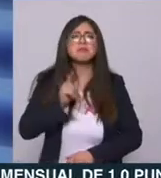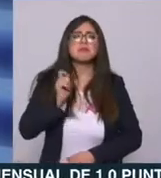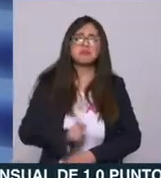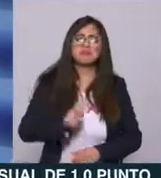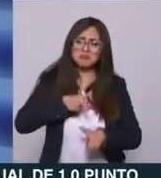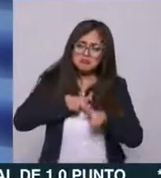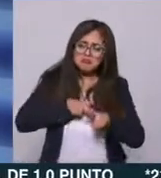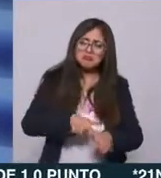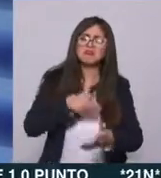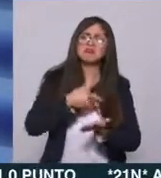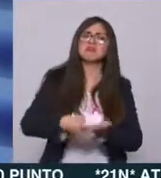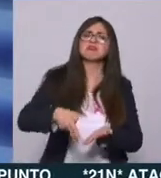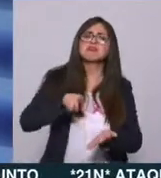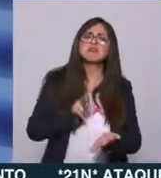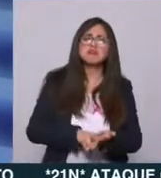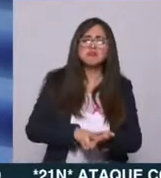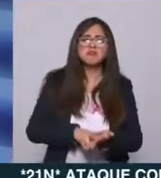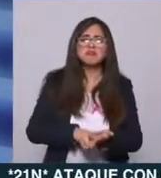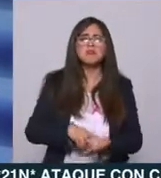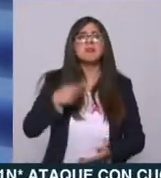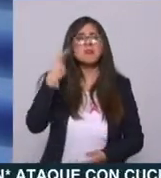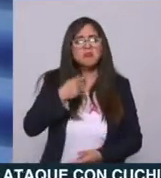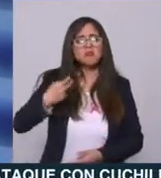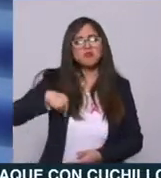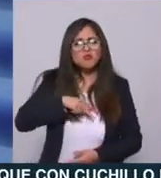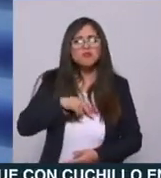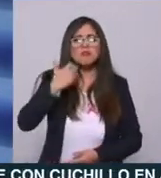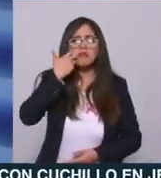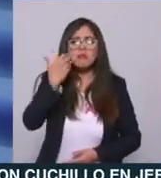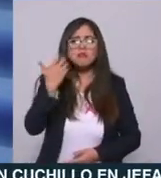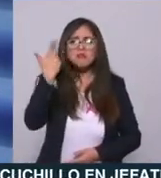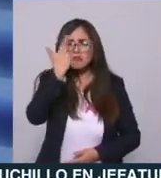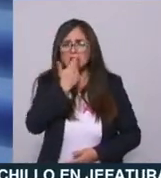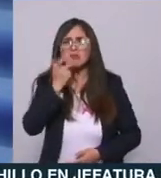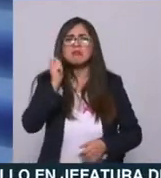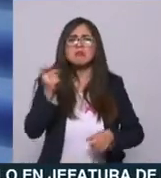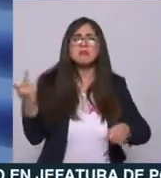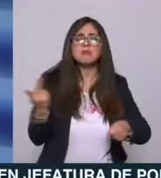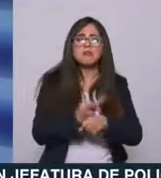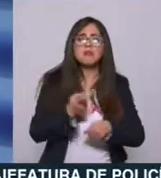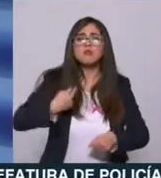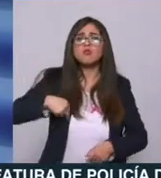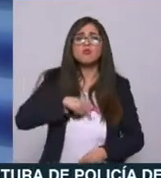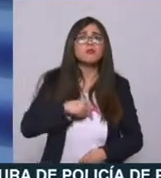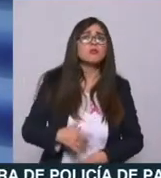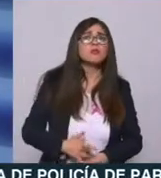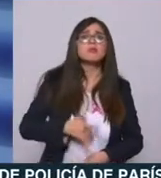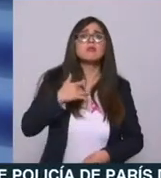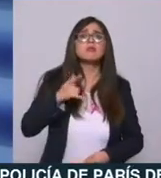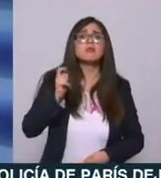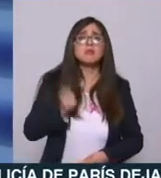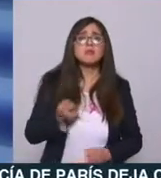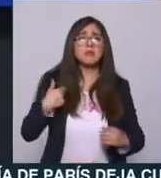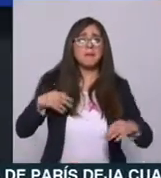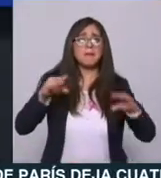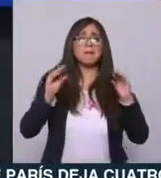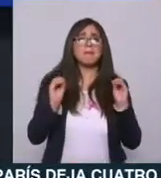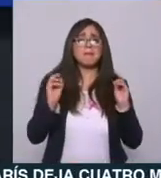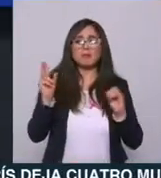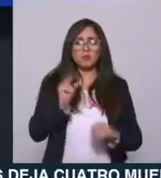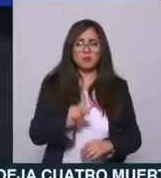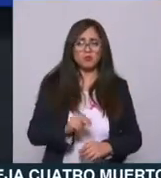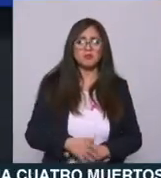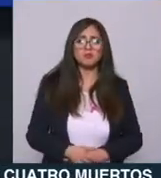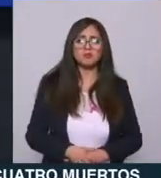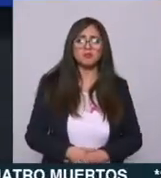seguimos y tratamos de darle secuencia y no quedarnos como ahí calladas. Que no sean una